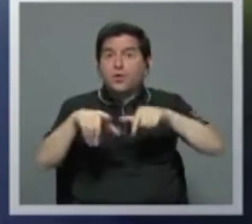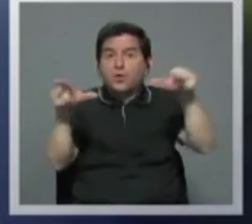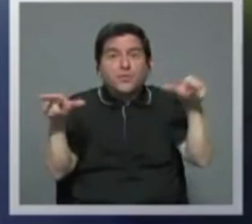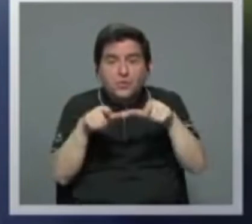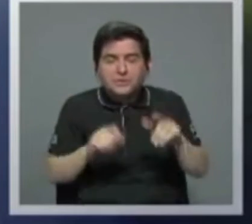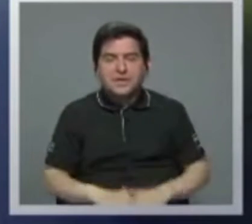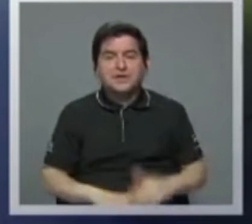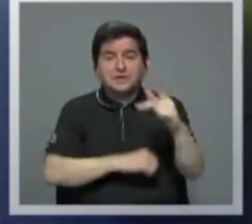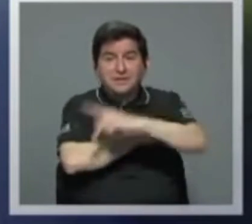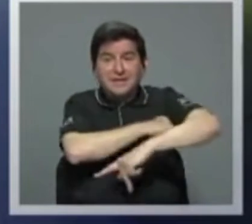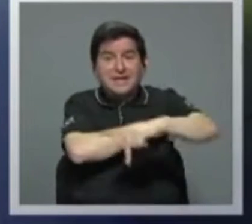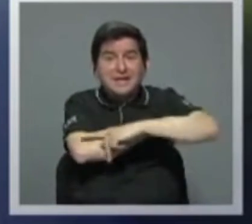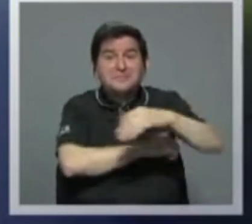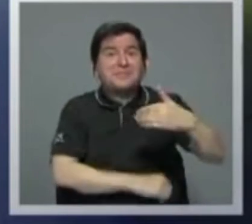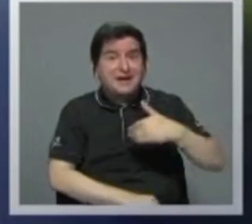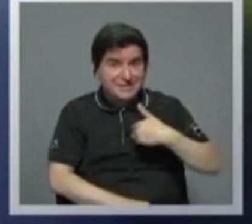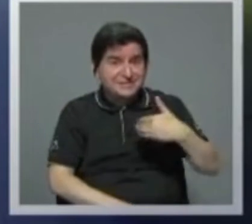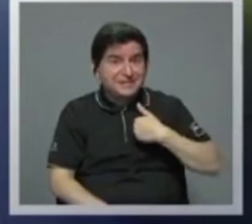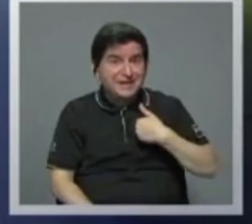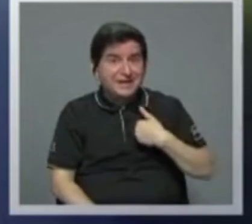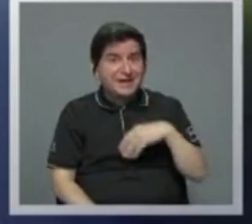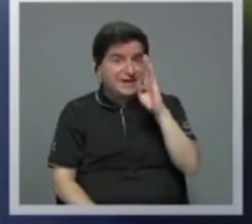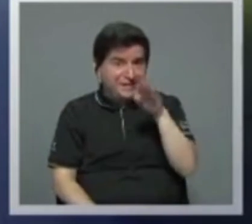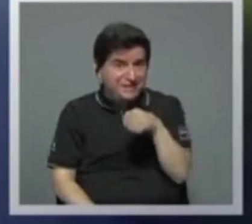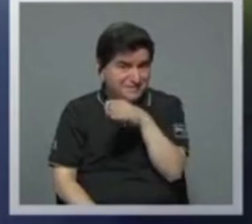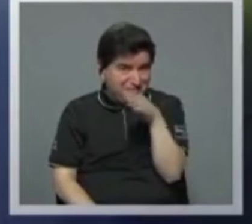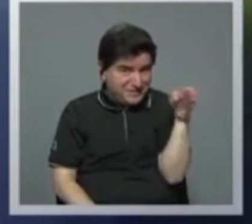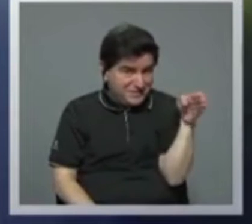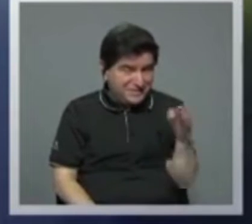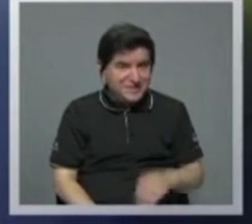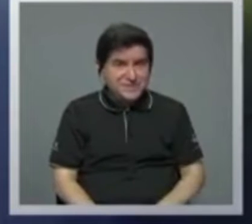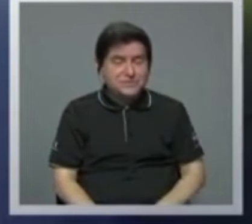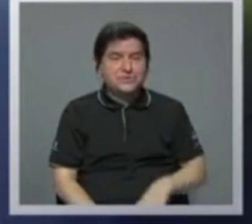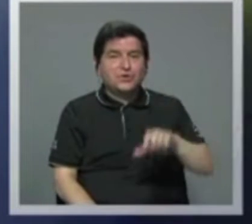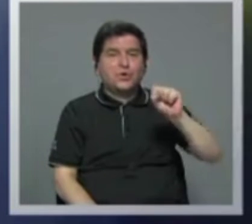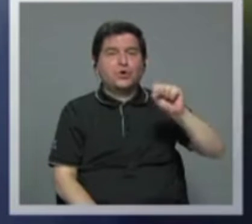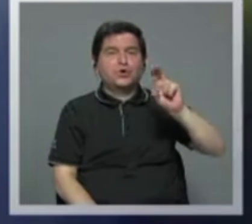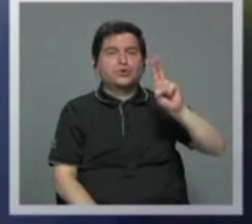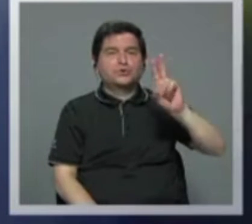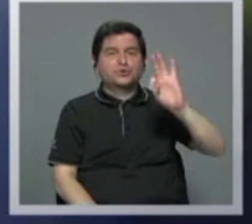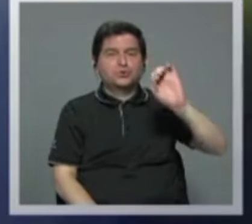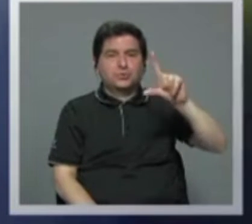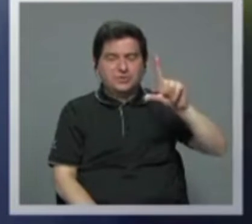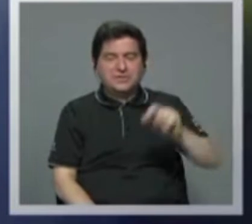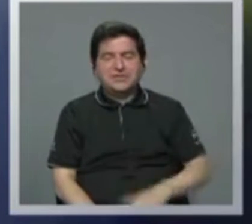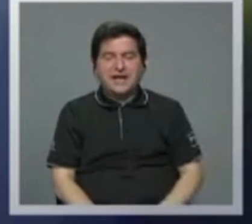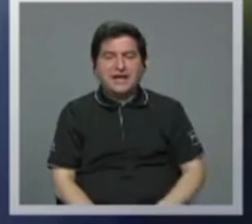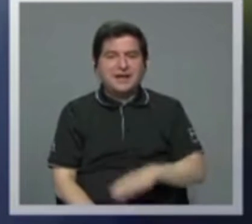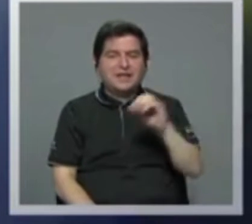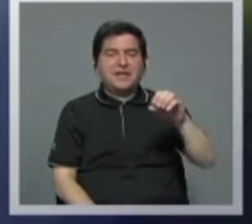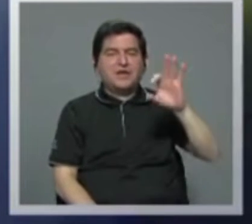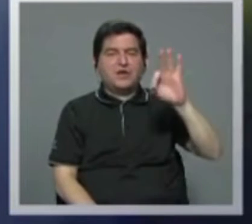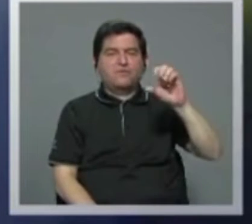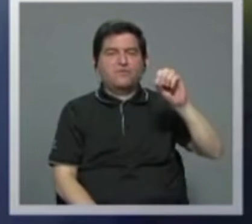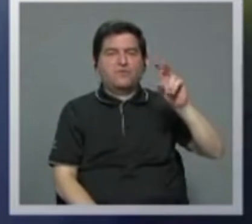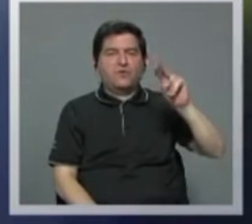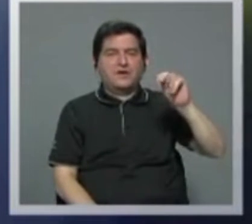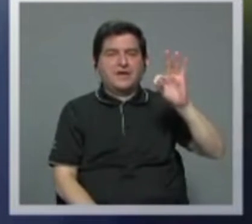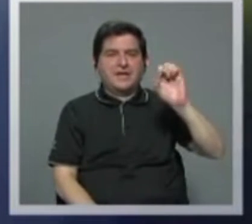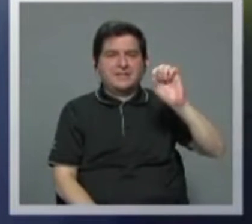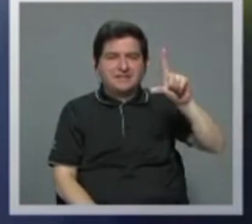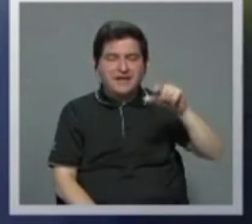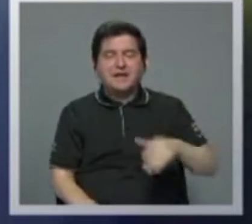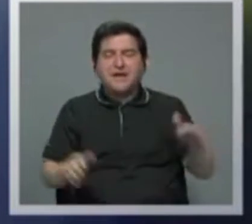Y en un país en donde tenemos la bendición de tener un SUTEL y un FUTEL, Fondo para la promoción de